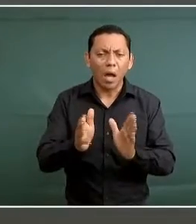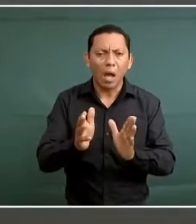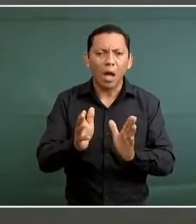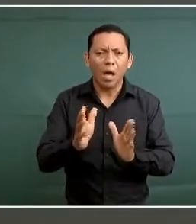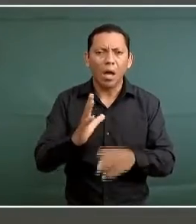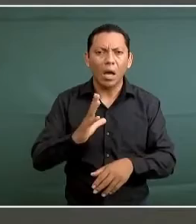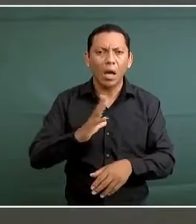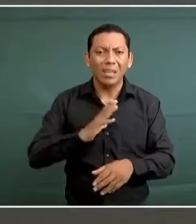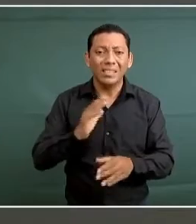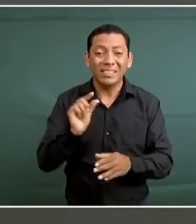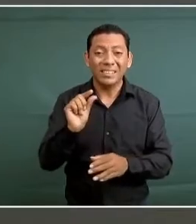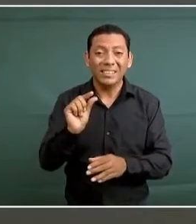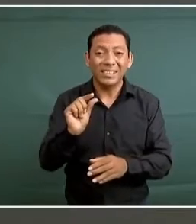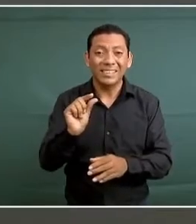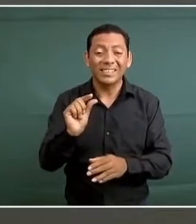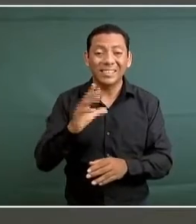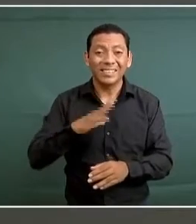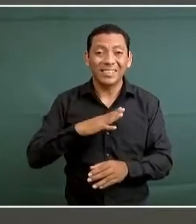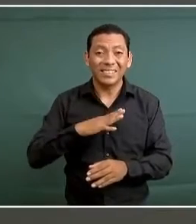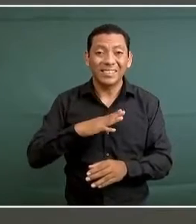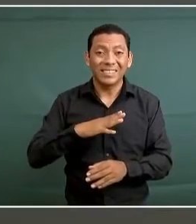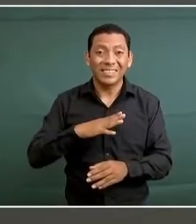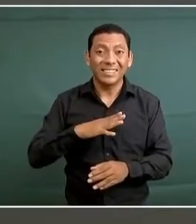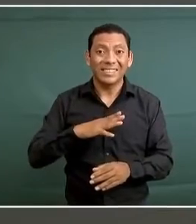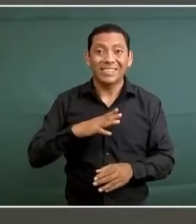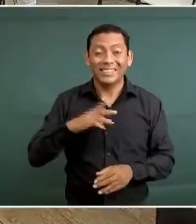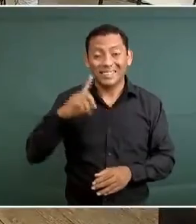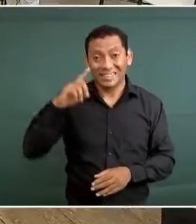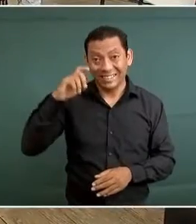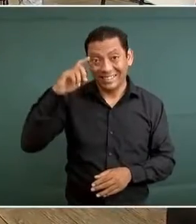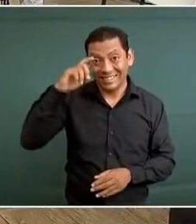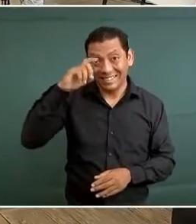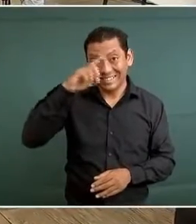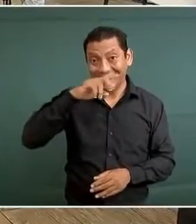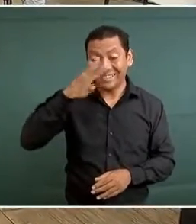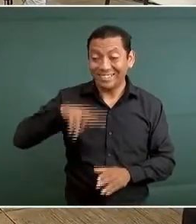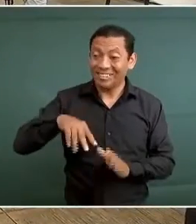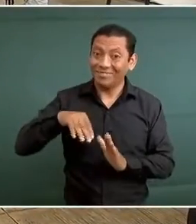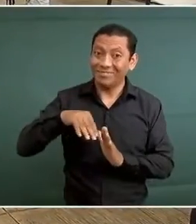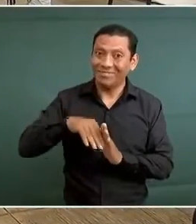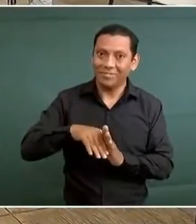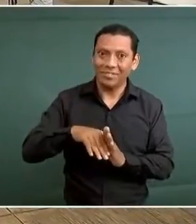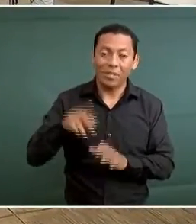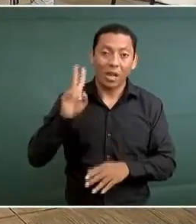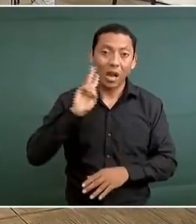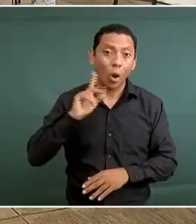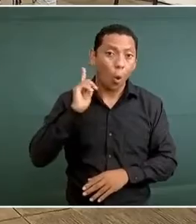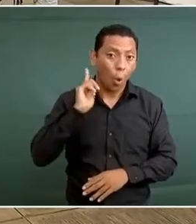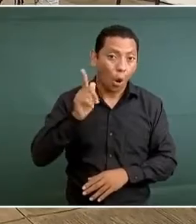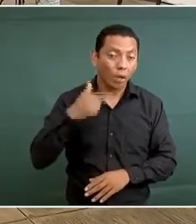tocando fondo yo espero que todavía